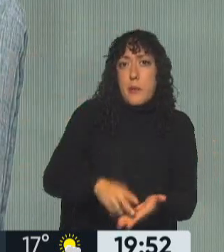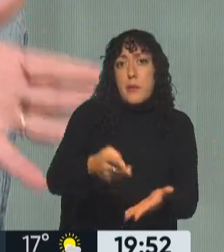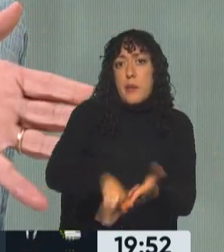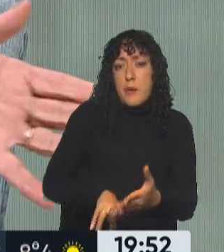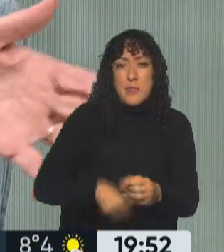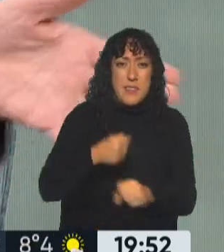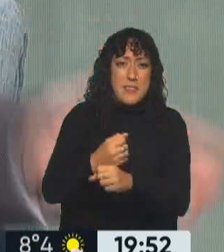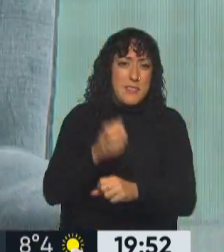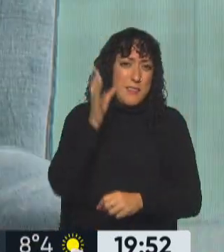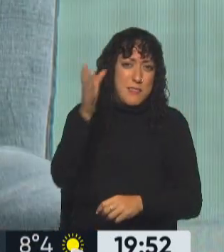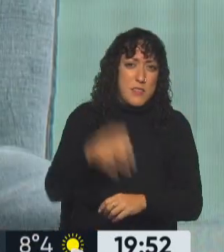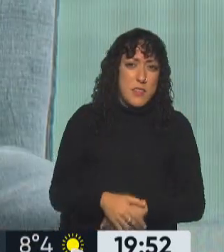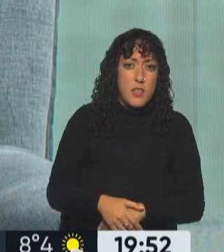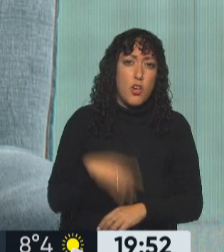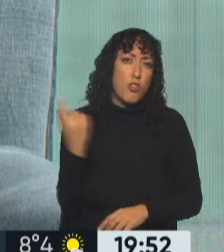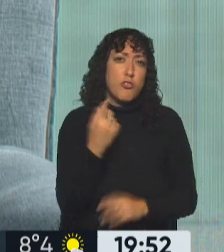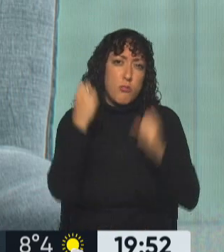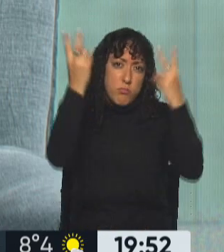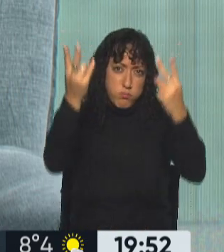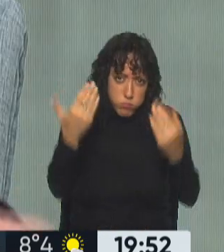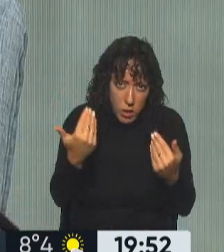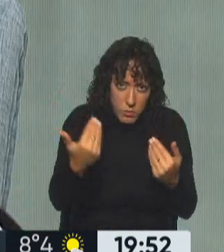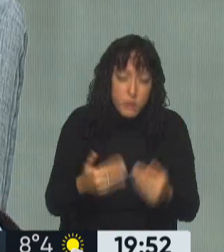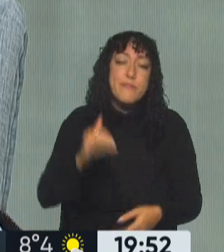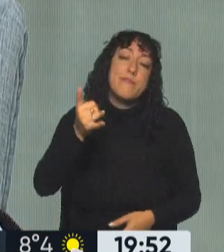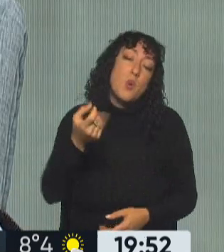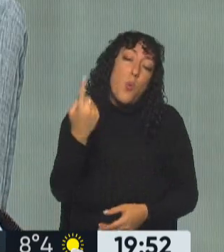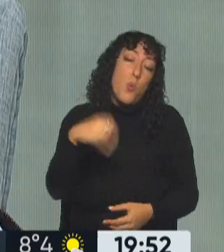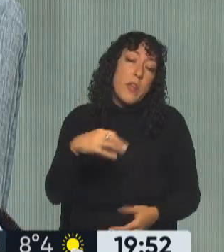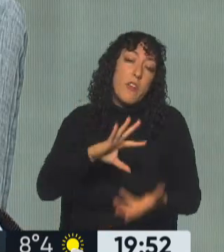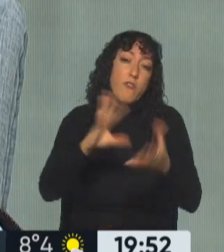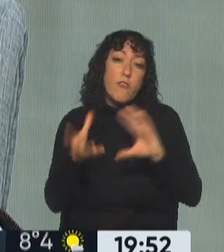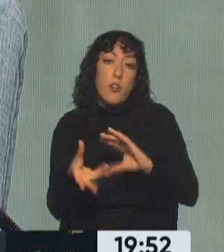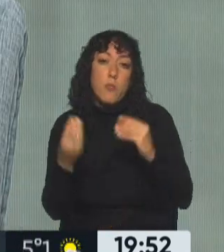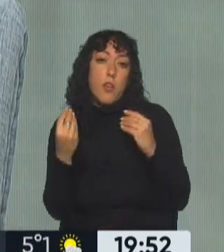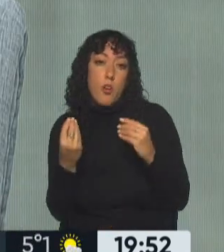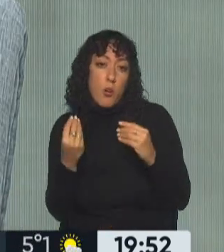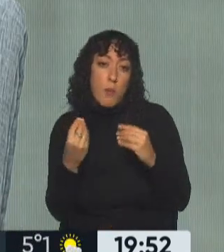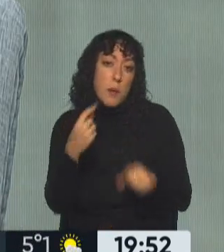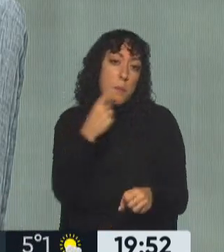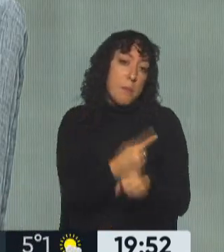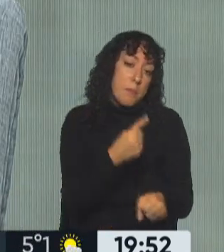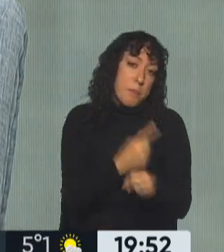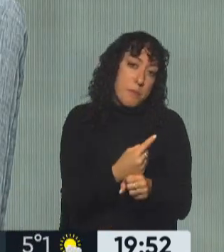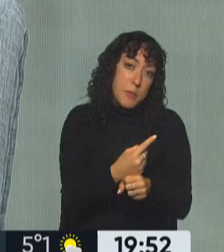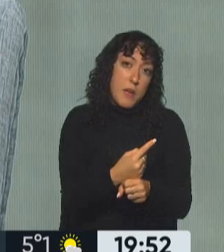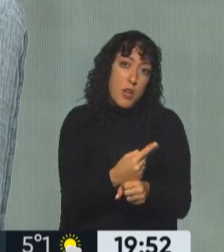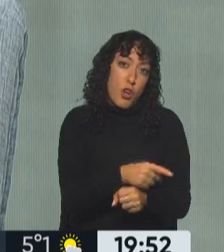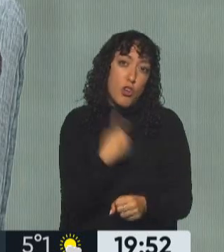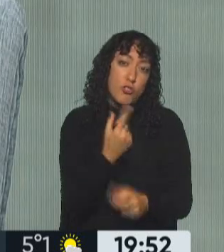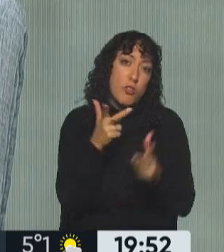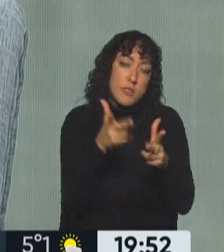niveles exorbitantes y no de hoy. podemos levantar cabeza. Y totalmente. La única forma de levantar cabeza es primero había que haber